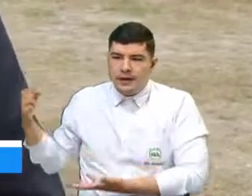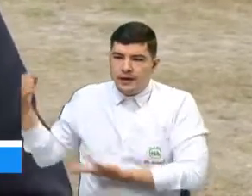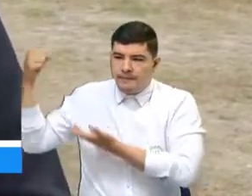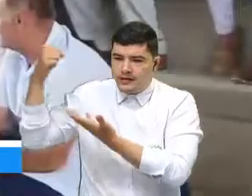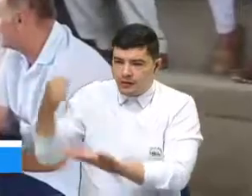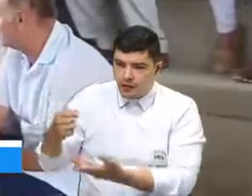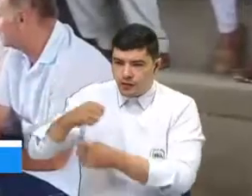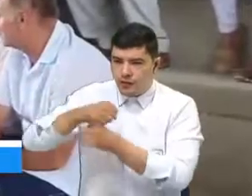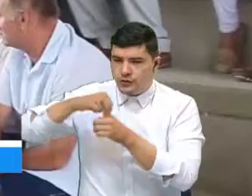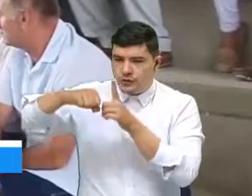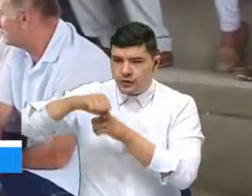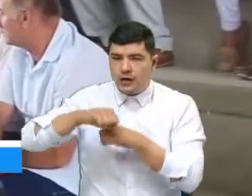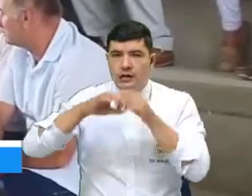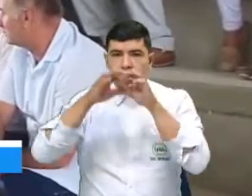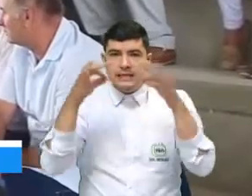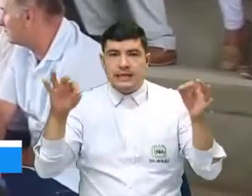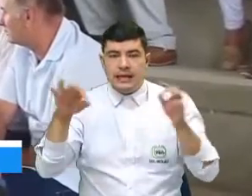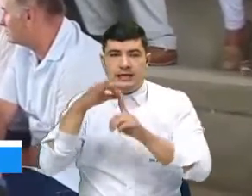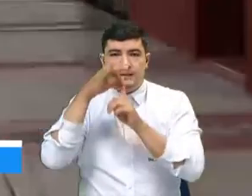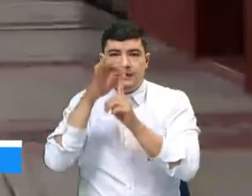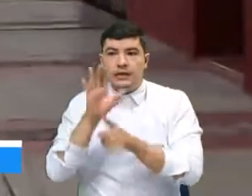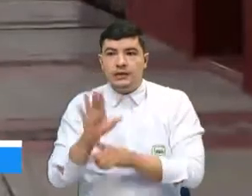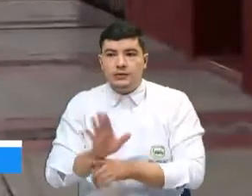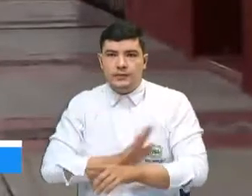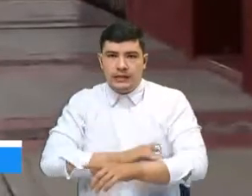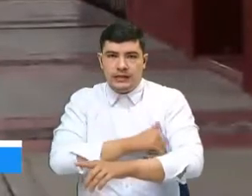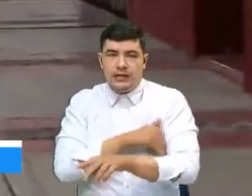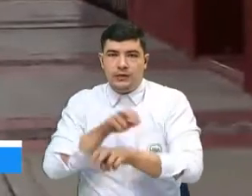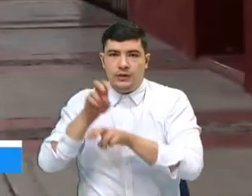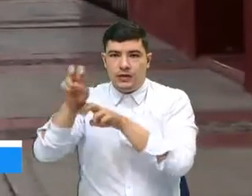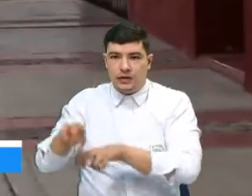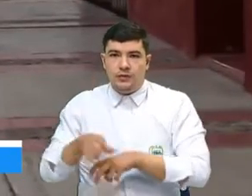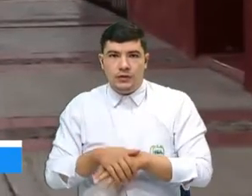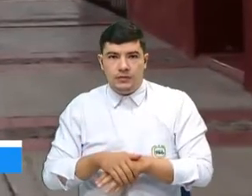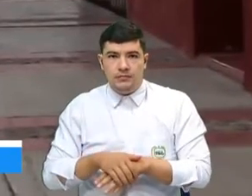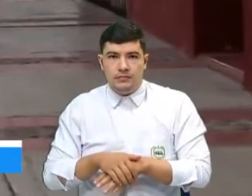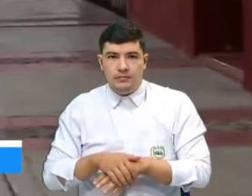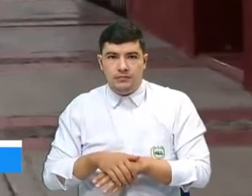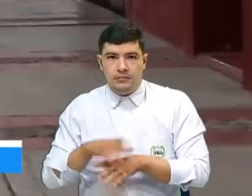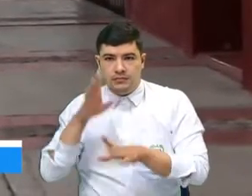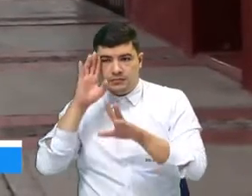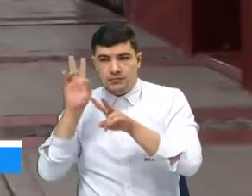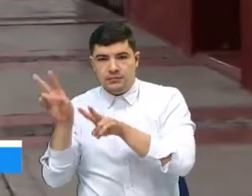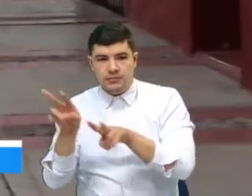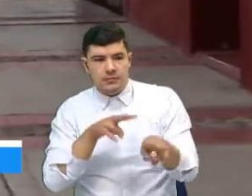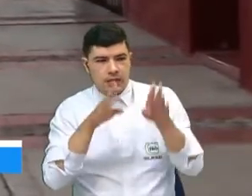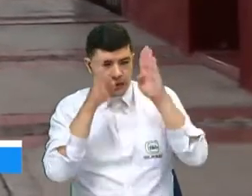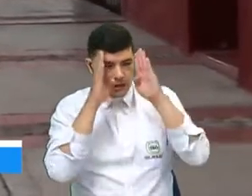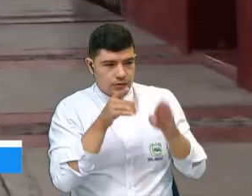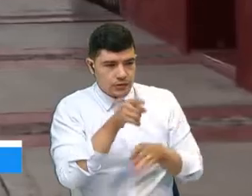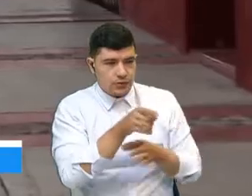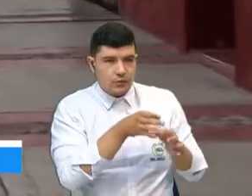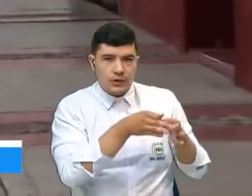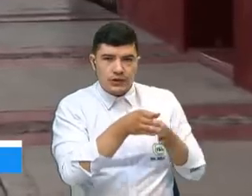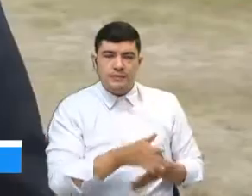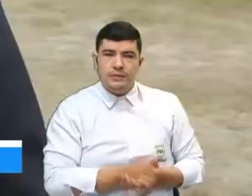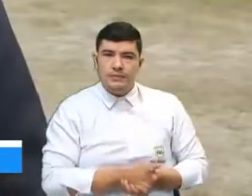Y un mensaje especial al Ministerio de Agricultura, que mire sus ojos hacia estos municipios. Somos